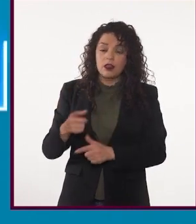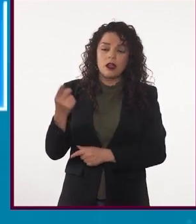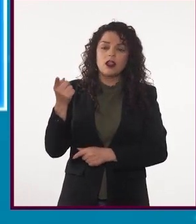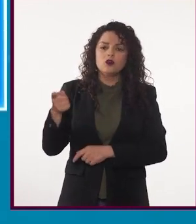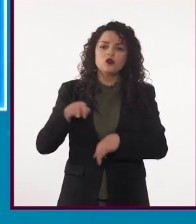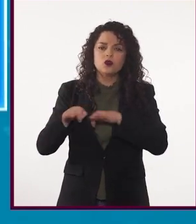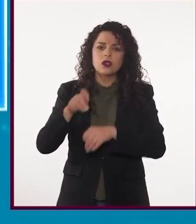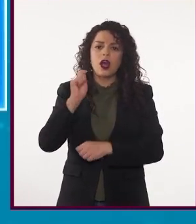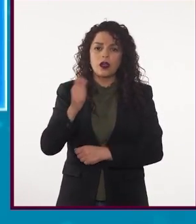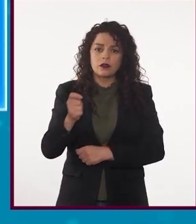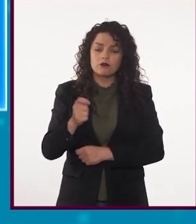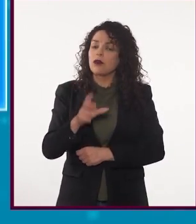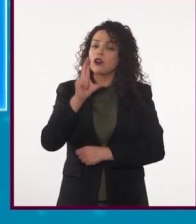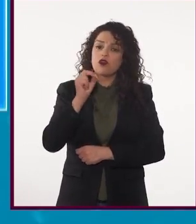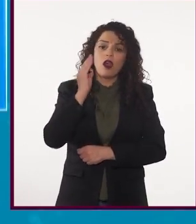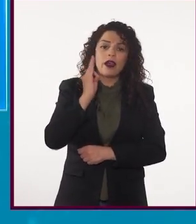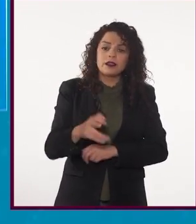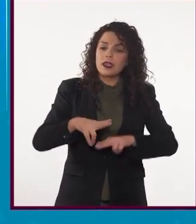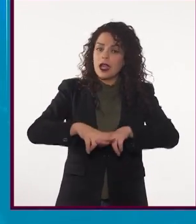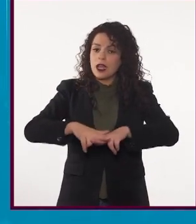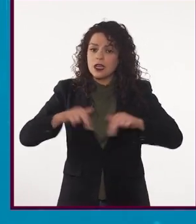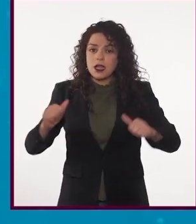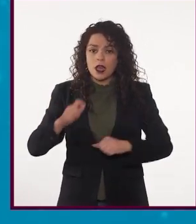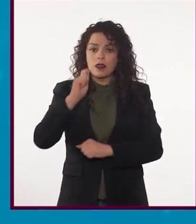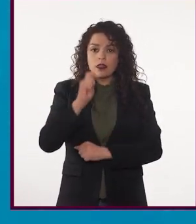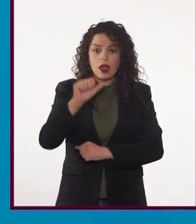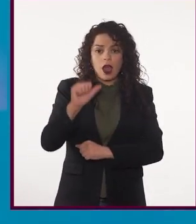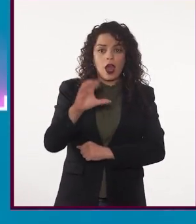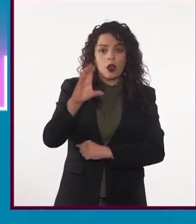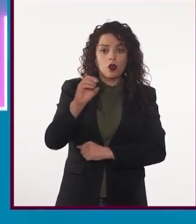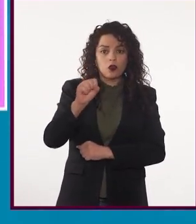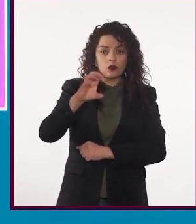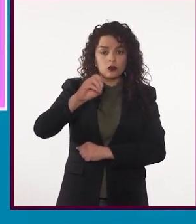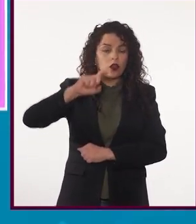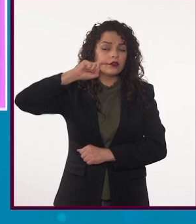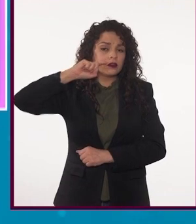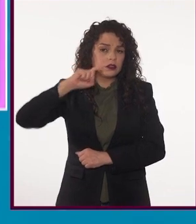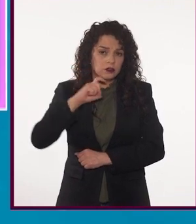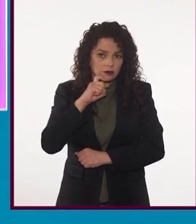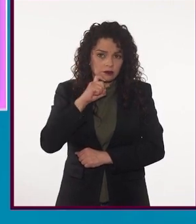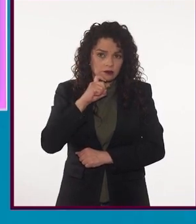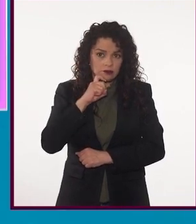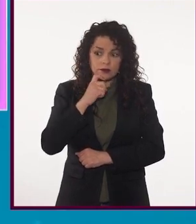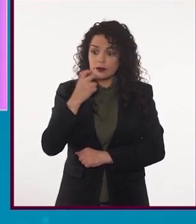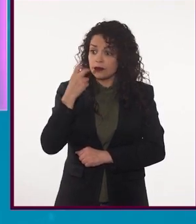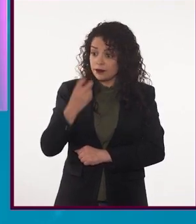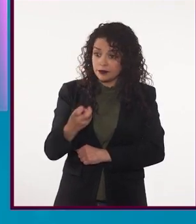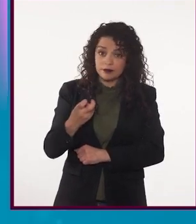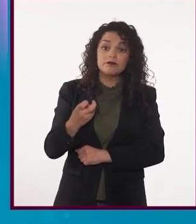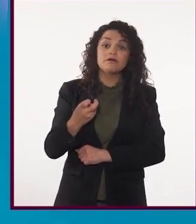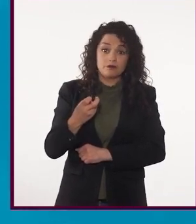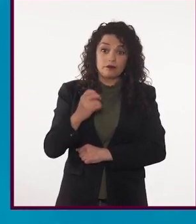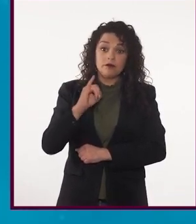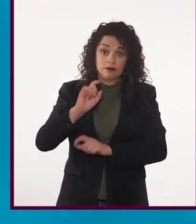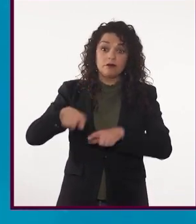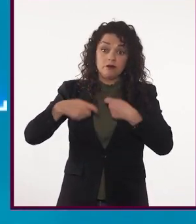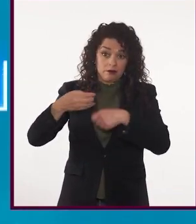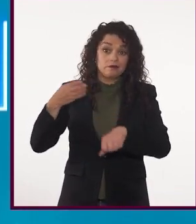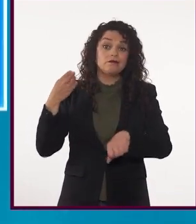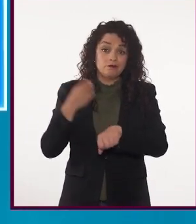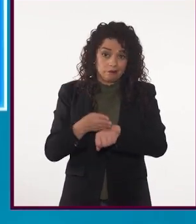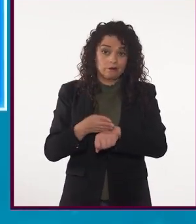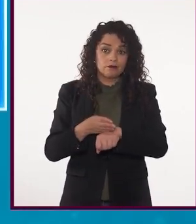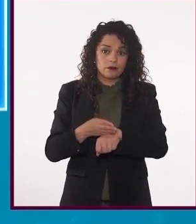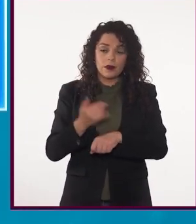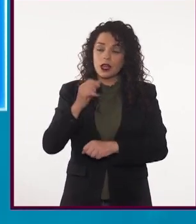que en los centros de trabajo habrá cero tolerancia hacia los casos de acoso sexual, y en dado caso, estos no quedarán